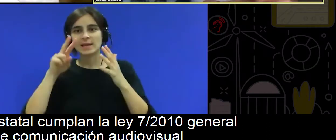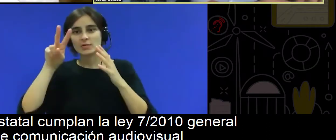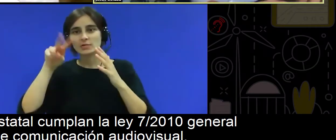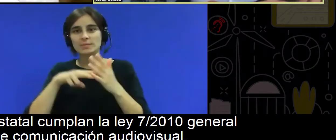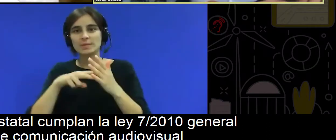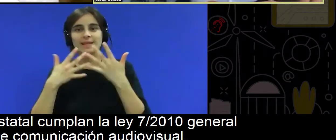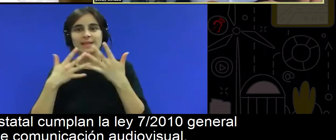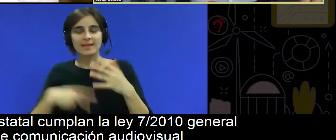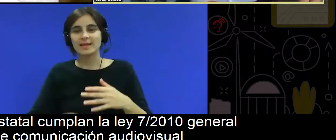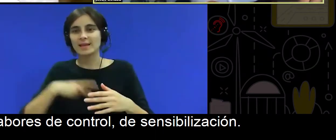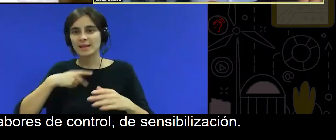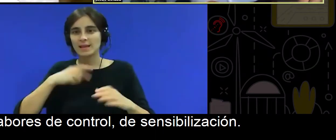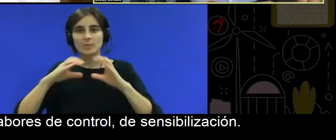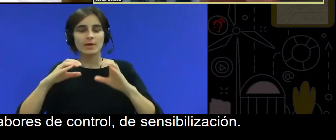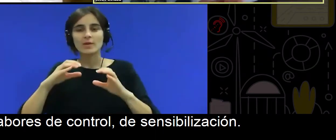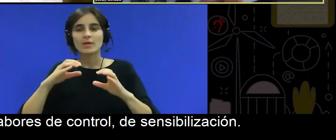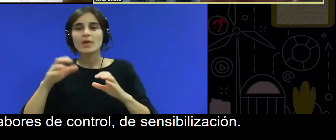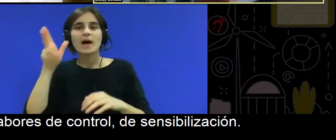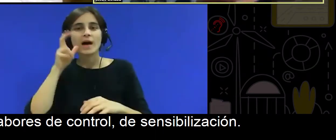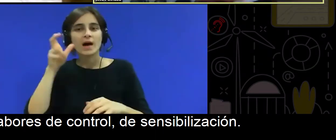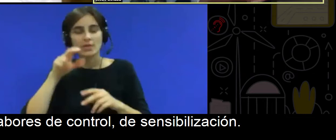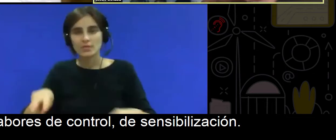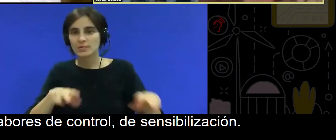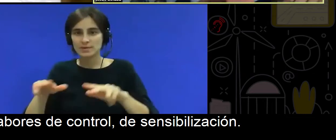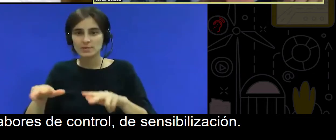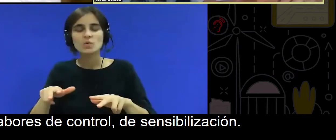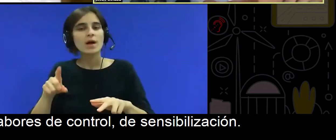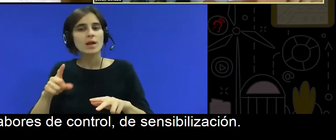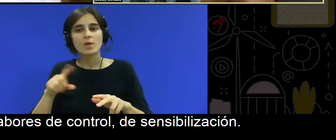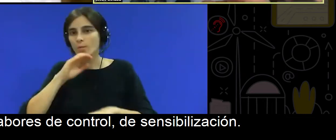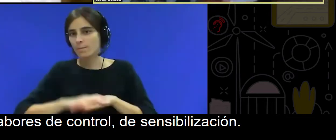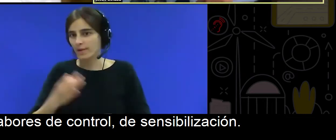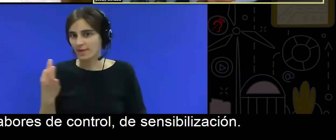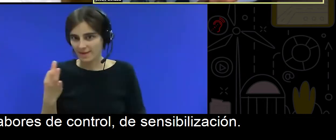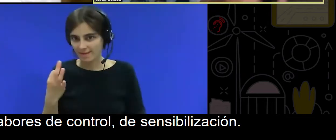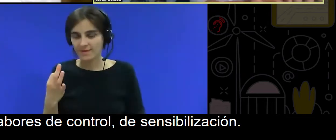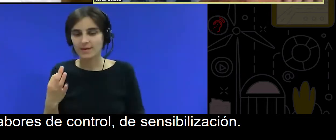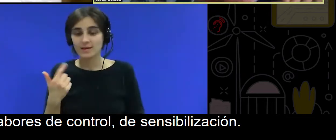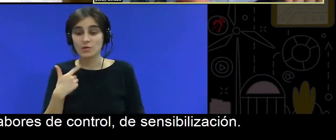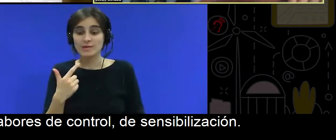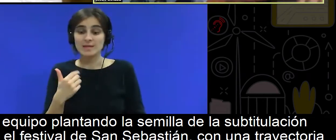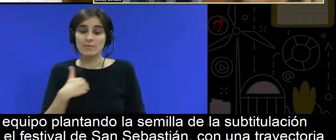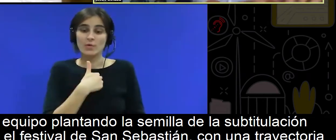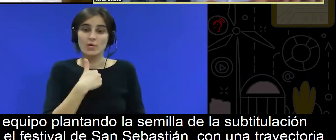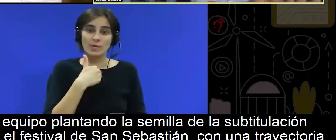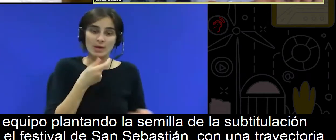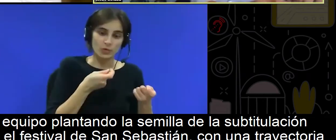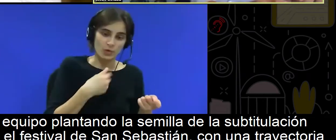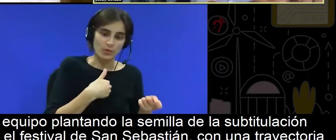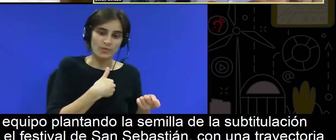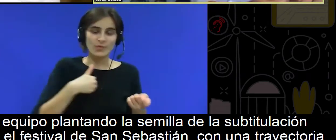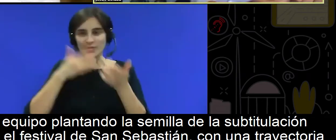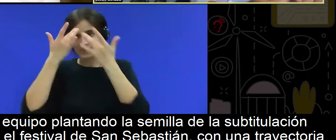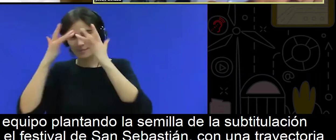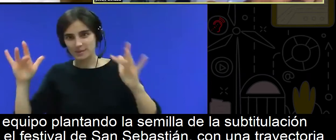de Comunicación Audiovisual y esas labores, todas esas labores de control, también de sensibilización. Ahora, por ejemplo, han estado el equipo